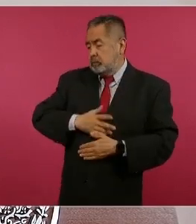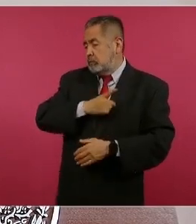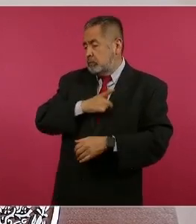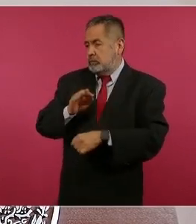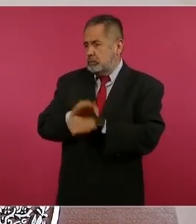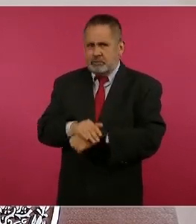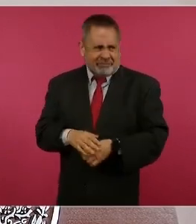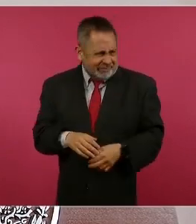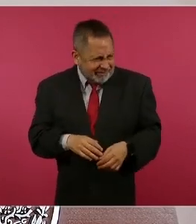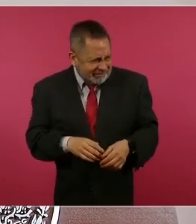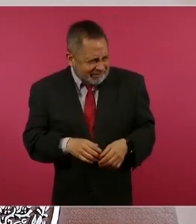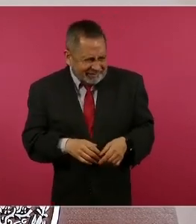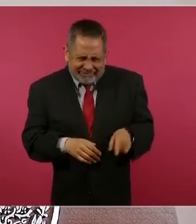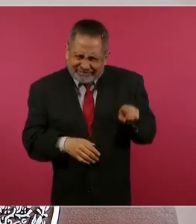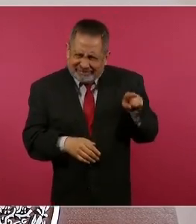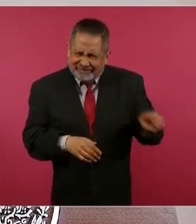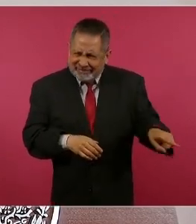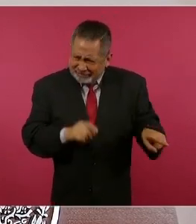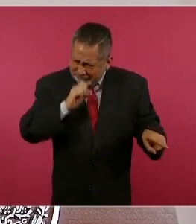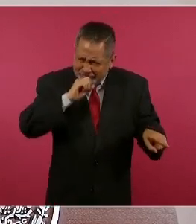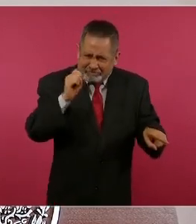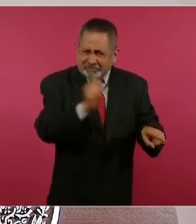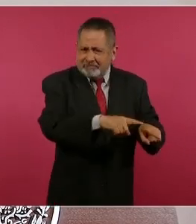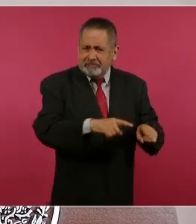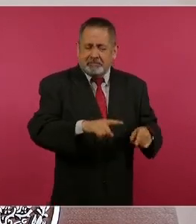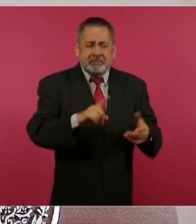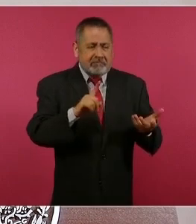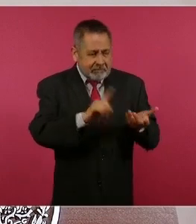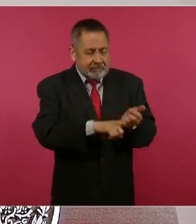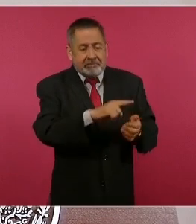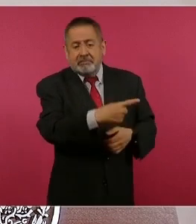y que ya se le olvidó a Héctor